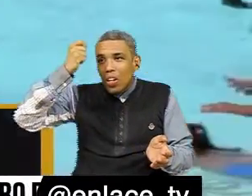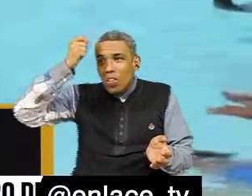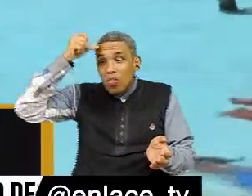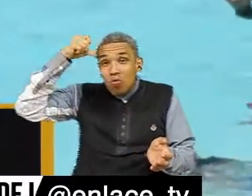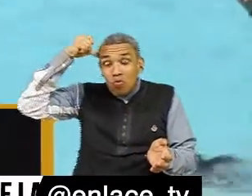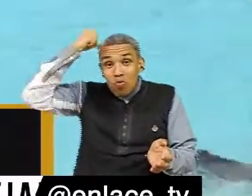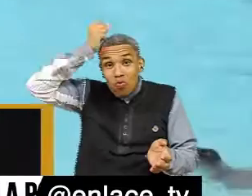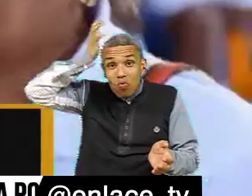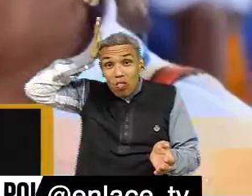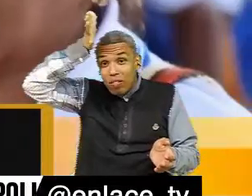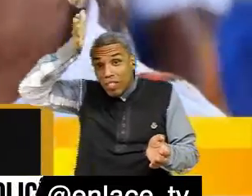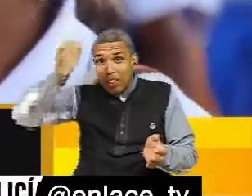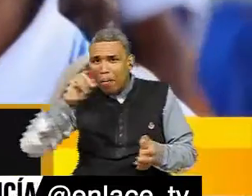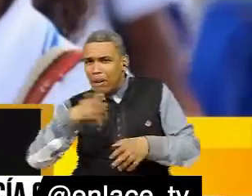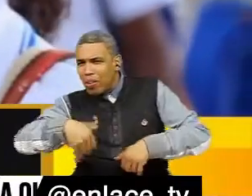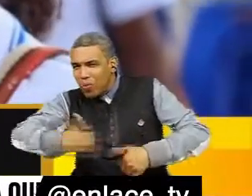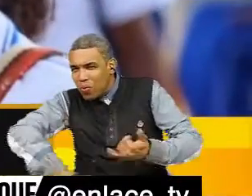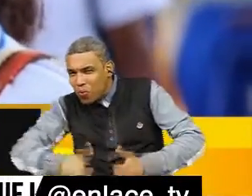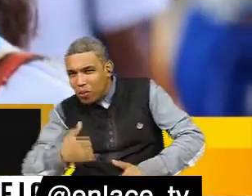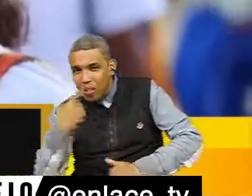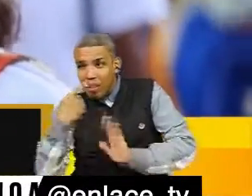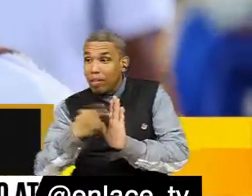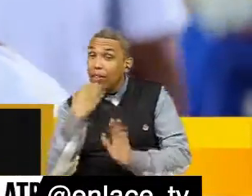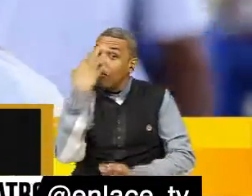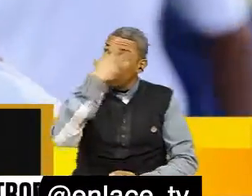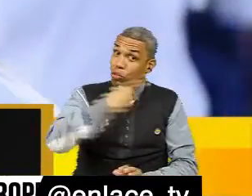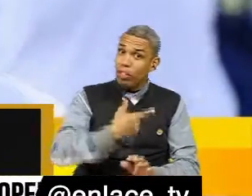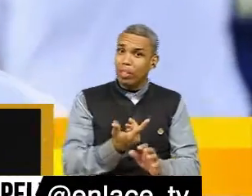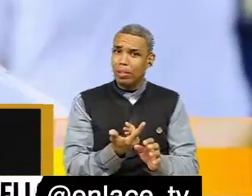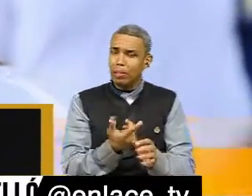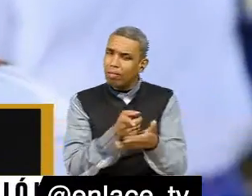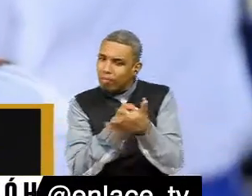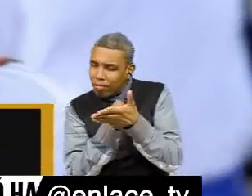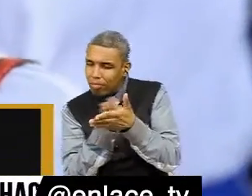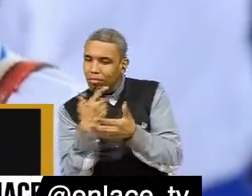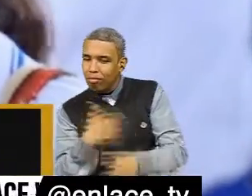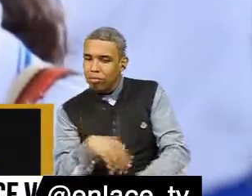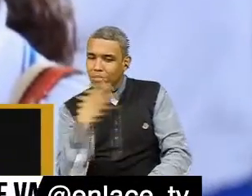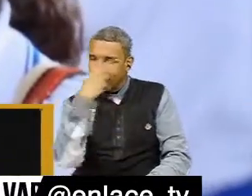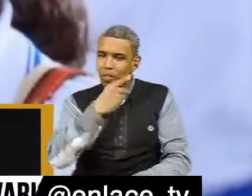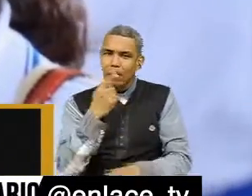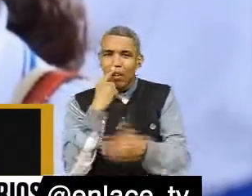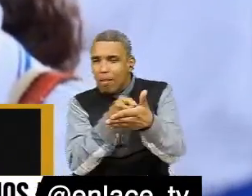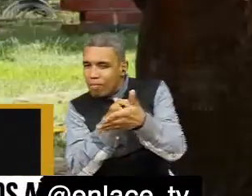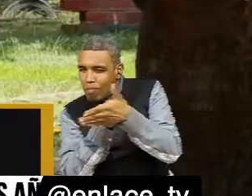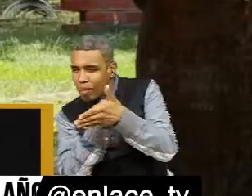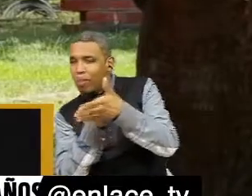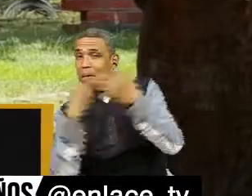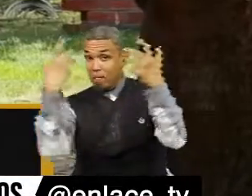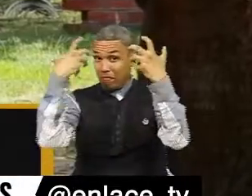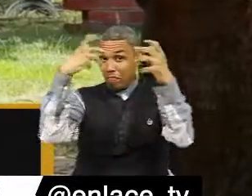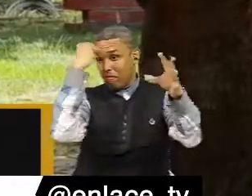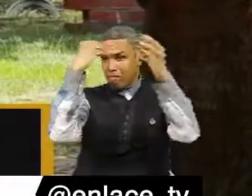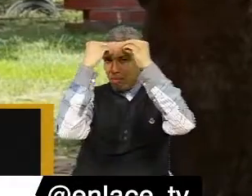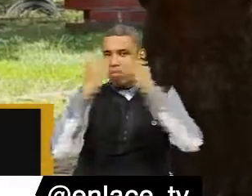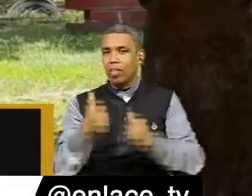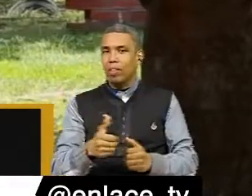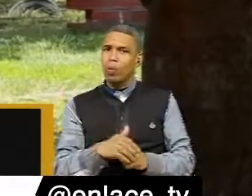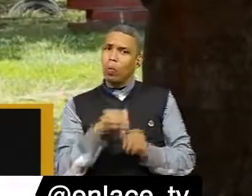actividades acuáticas. Estamos viendo muchas cosas bonitas y más que lo que nos están mostrando, nos están enseñando. Uno se